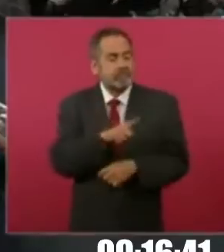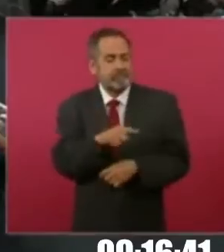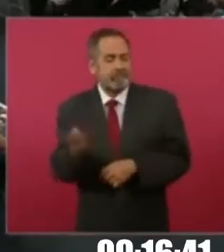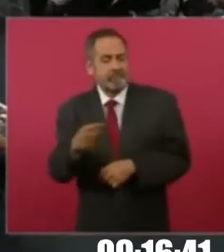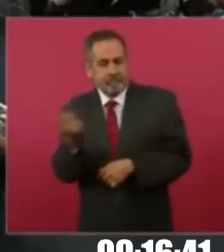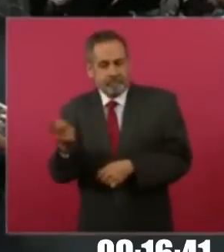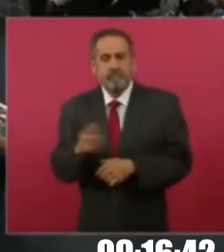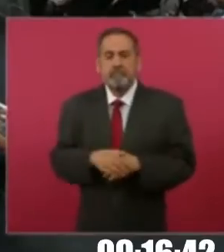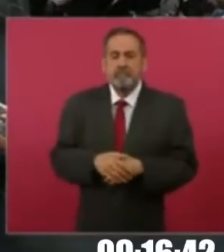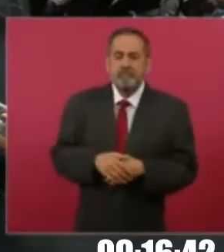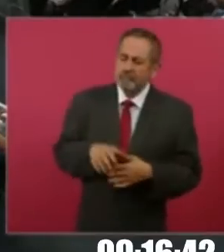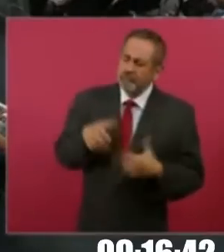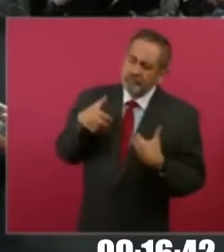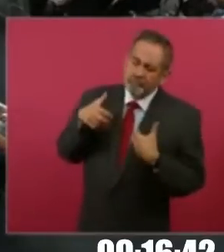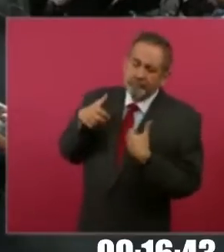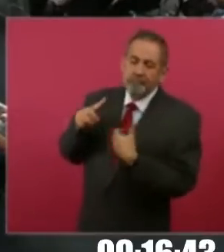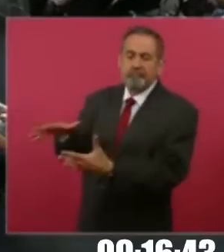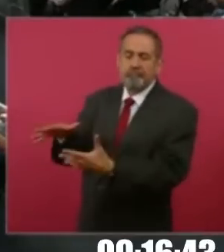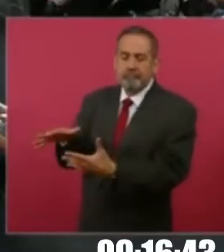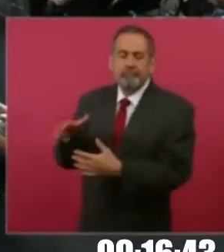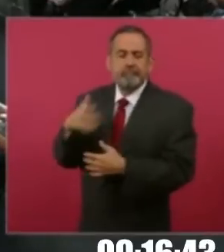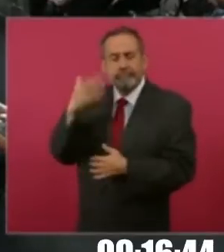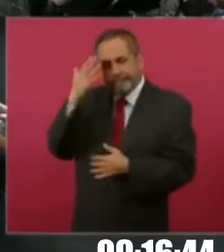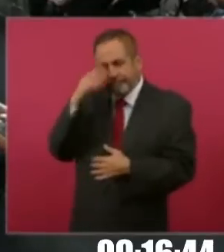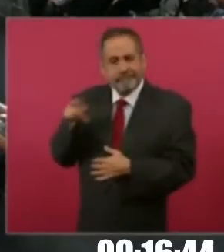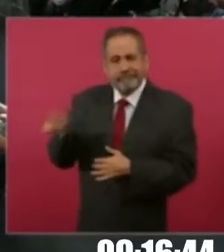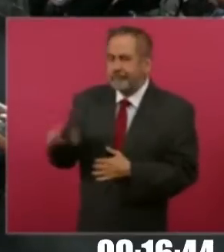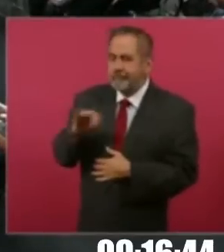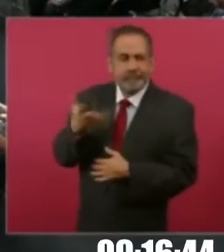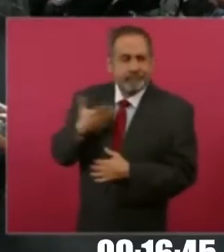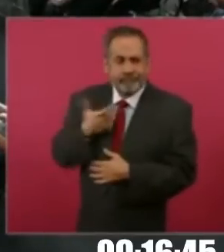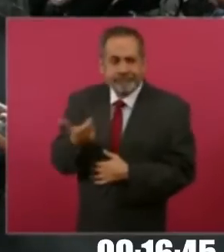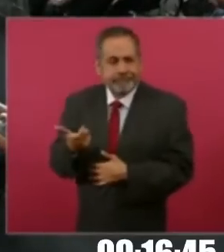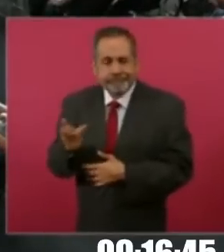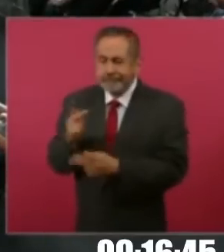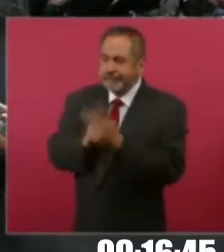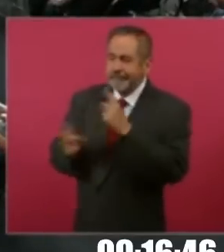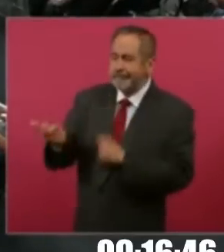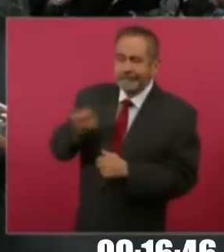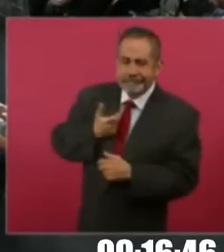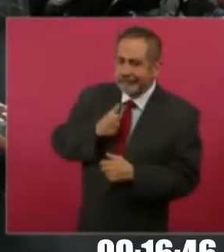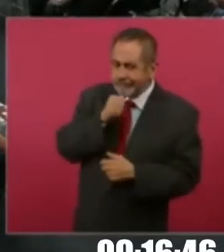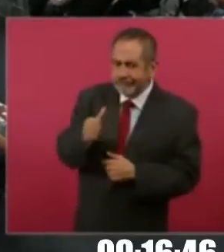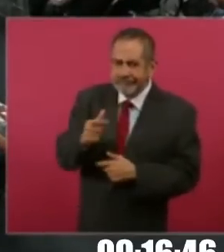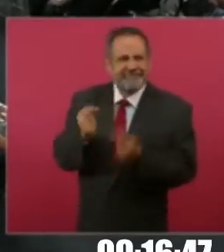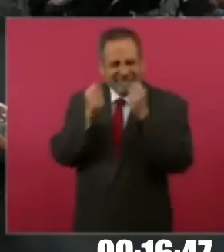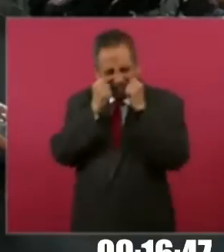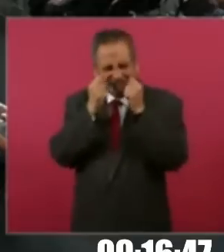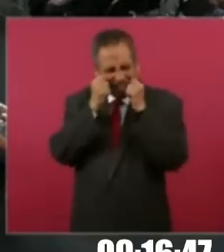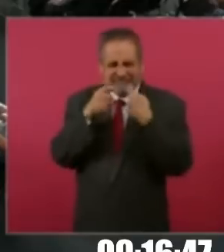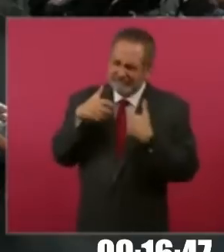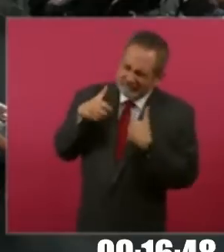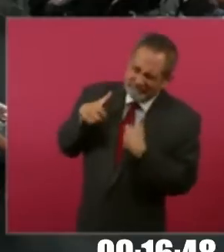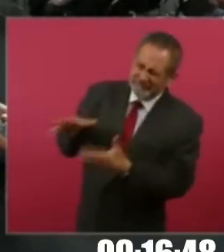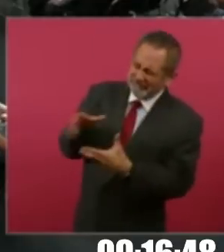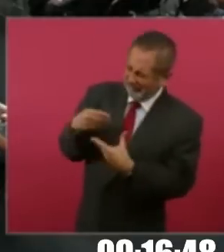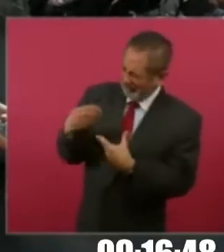créditos que De antemano sabían que no se iban a poder pagar